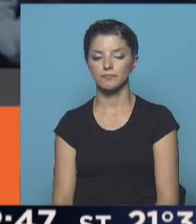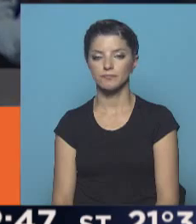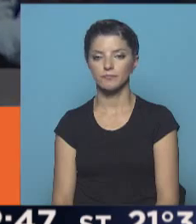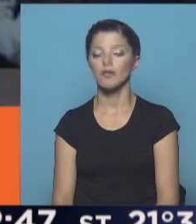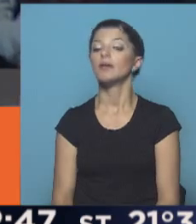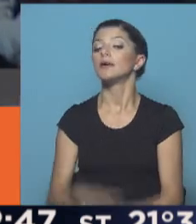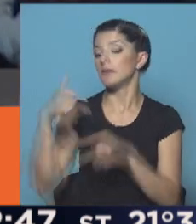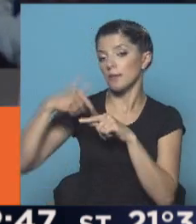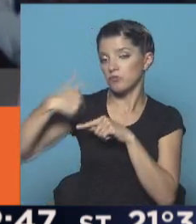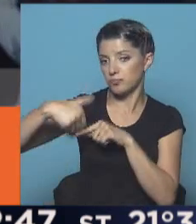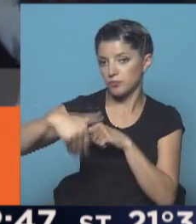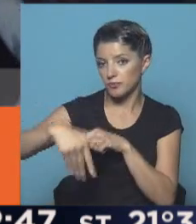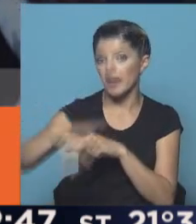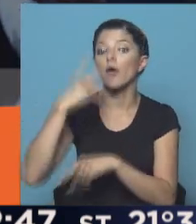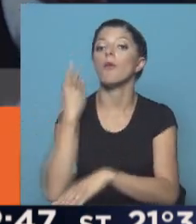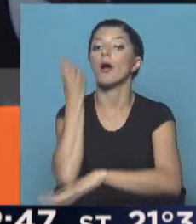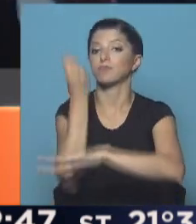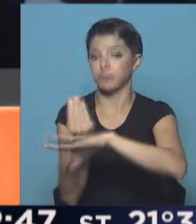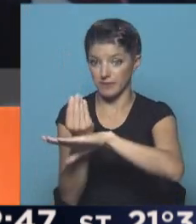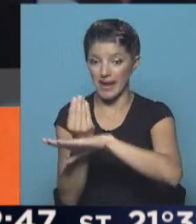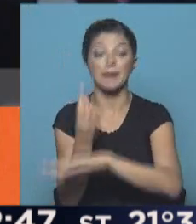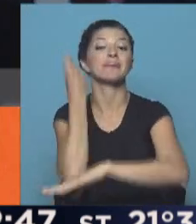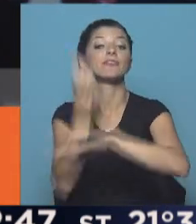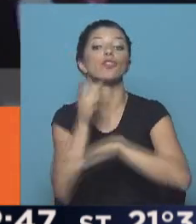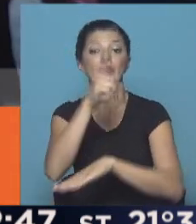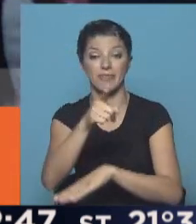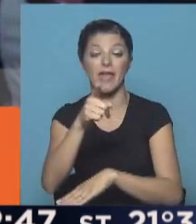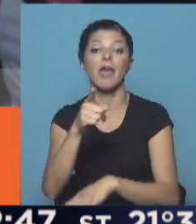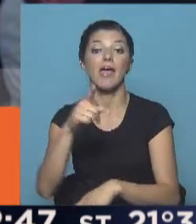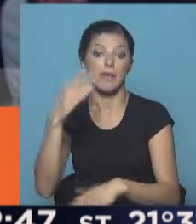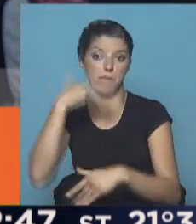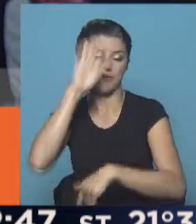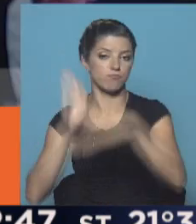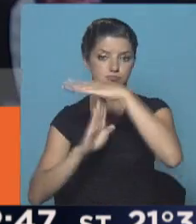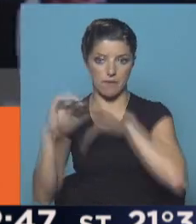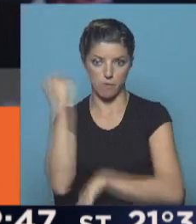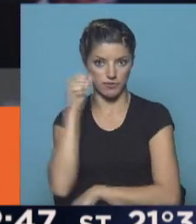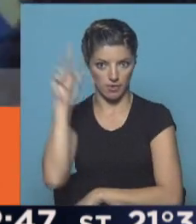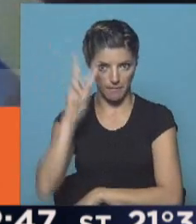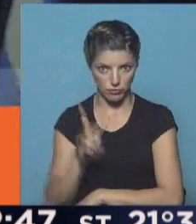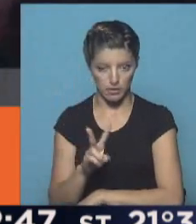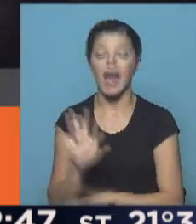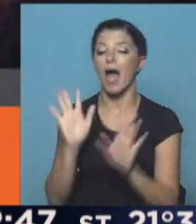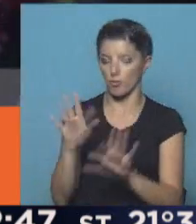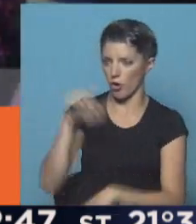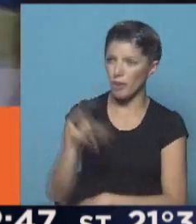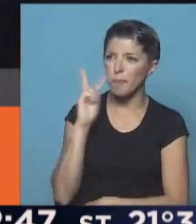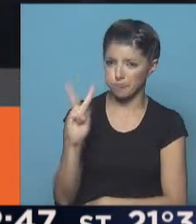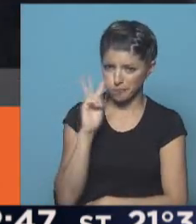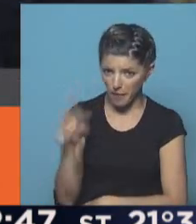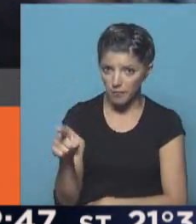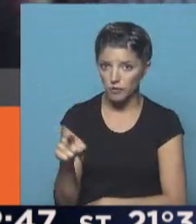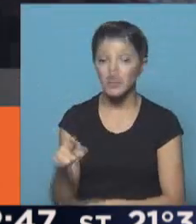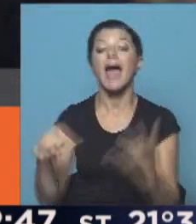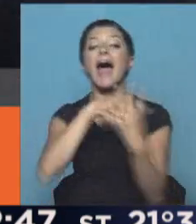referente institucional máximo. Ahora, cuando vamos a ver lo que está sucediendo hoy en día, vemos que un secuestro prácticamente de los